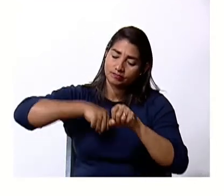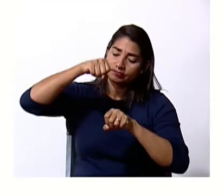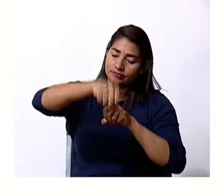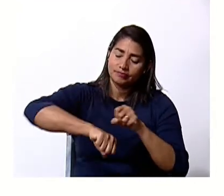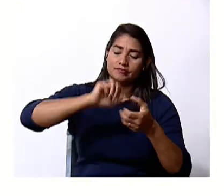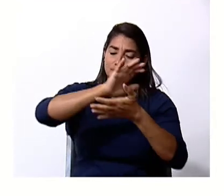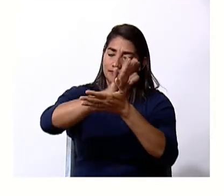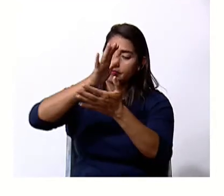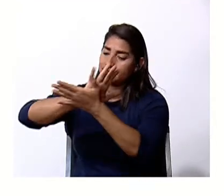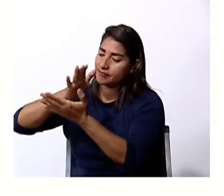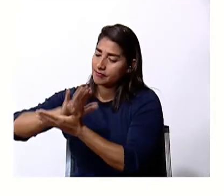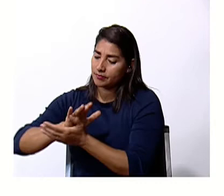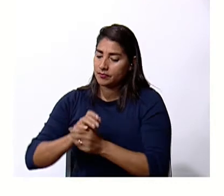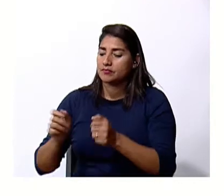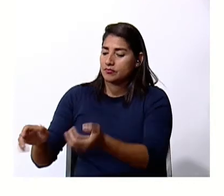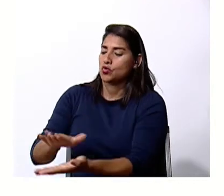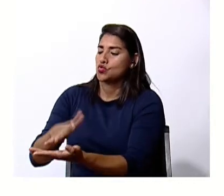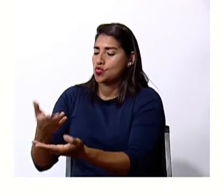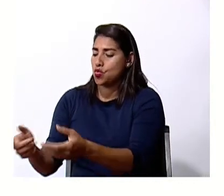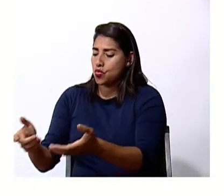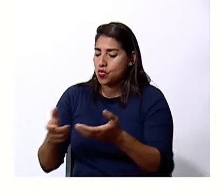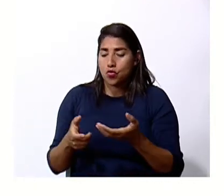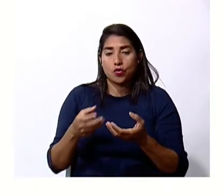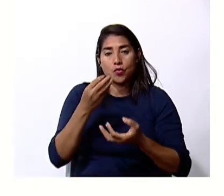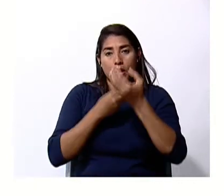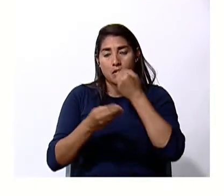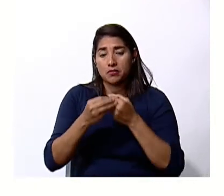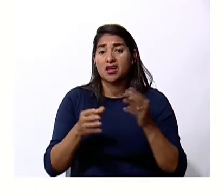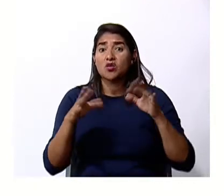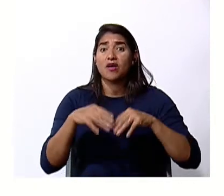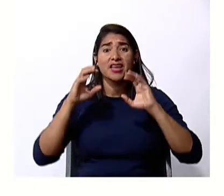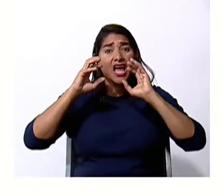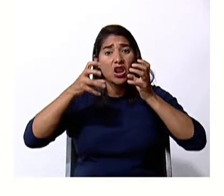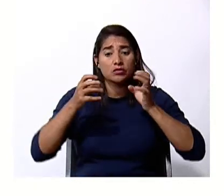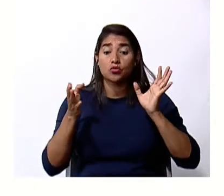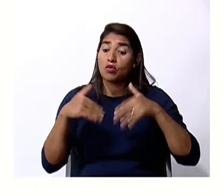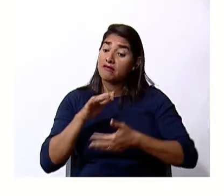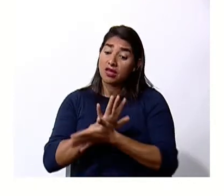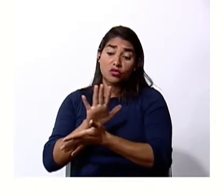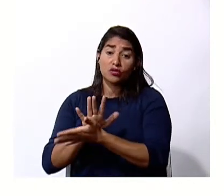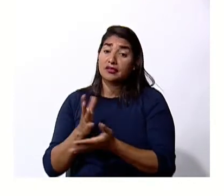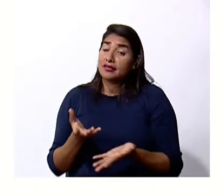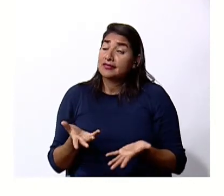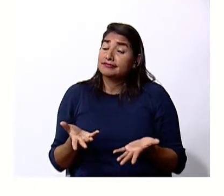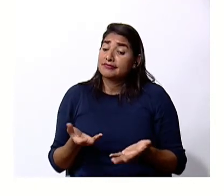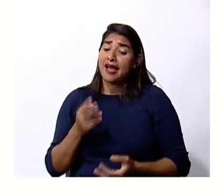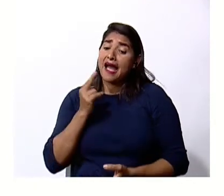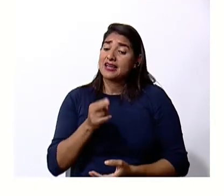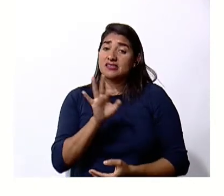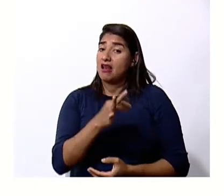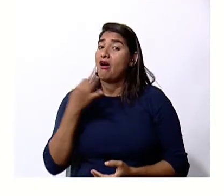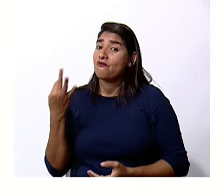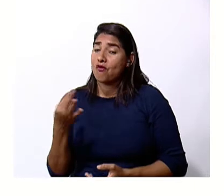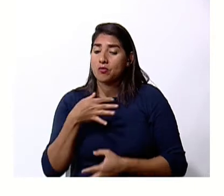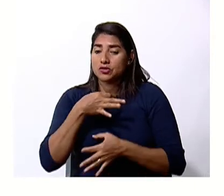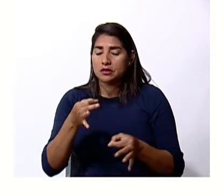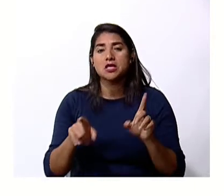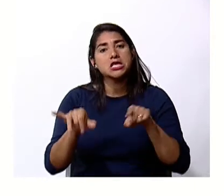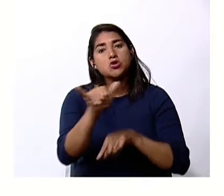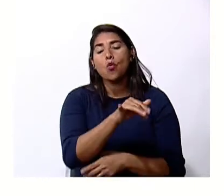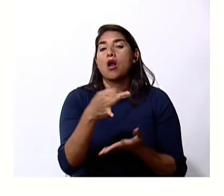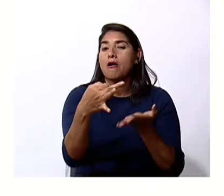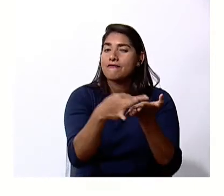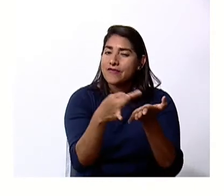los molían y hacían las tortillas? Y si no había elotes, no se comía tortillas. Esa era la forma, ¿verdad? También los